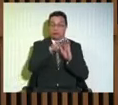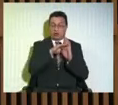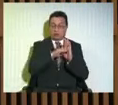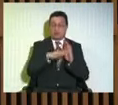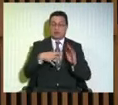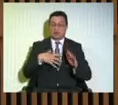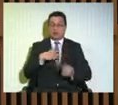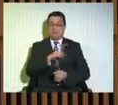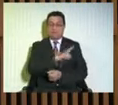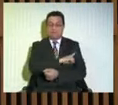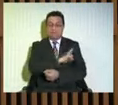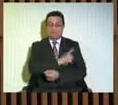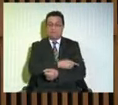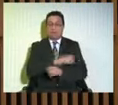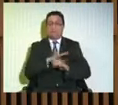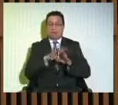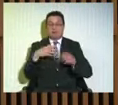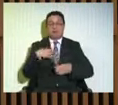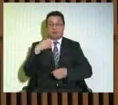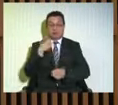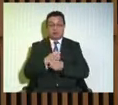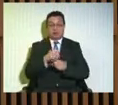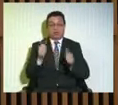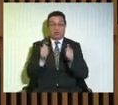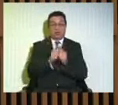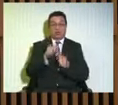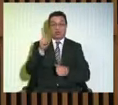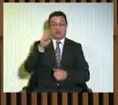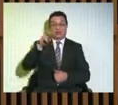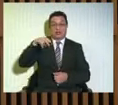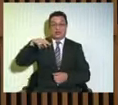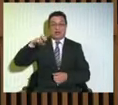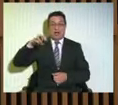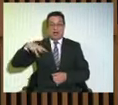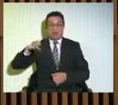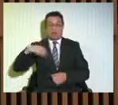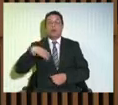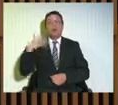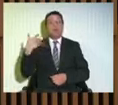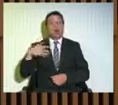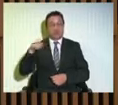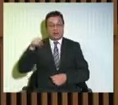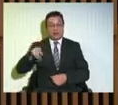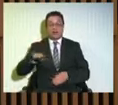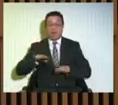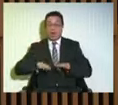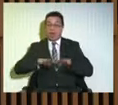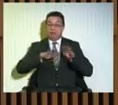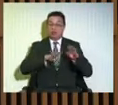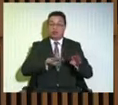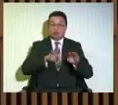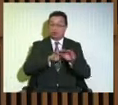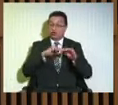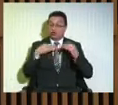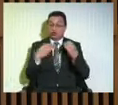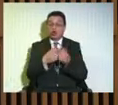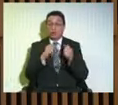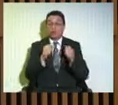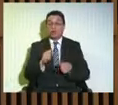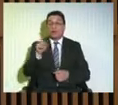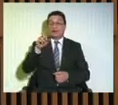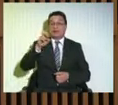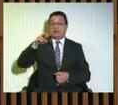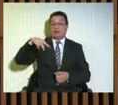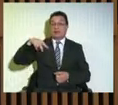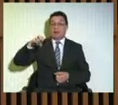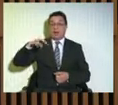queremos potenciar. Estamos trabajando con el SENAME también, es una prioridad de este gobierno apoyar en todo lo que podamos al SENAME.